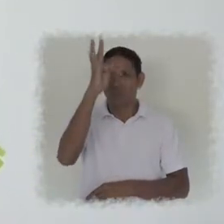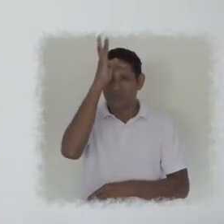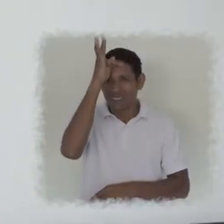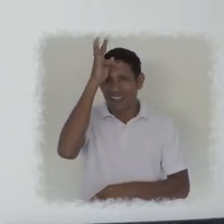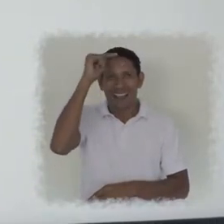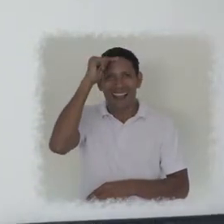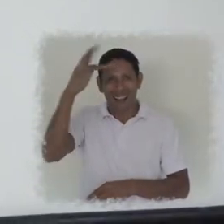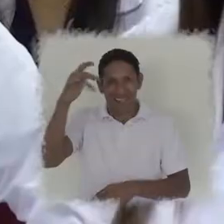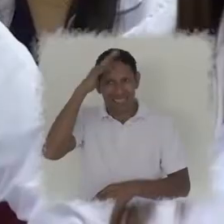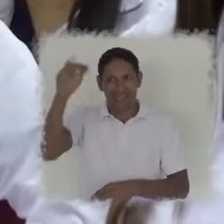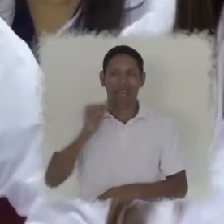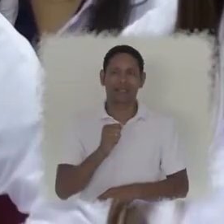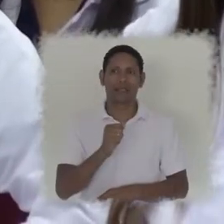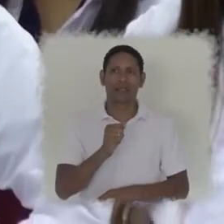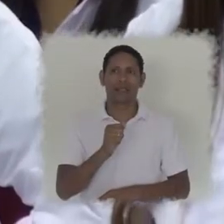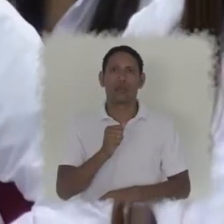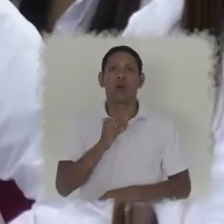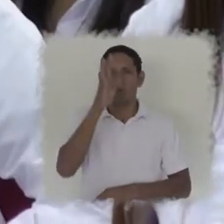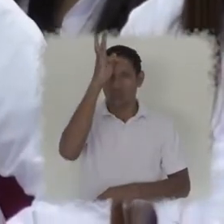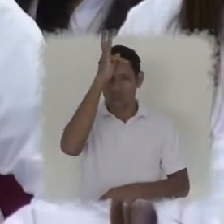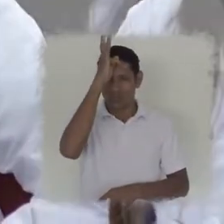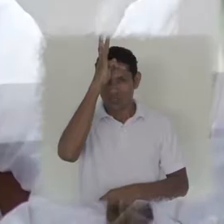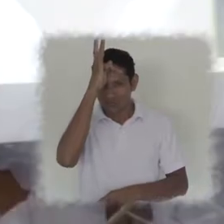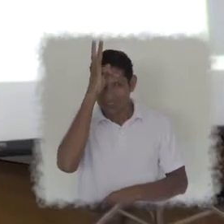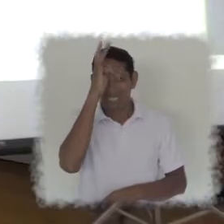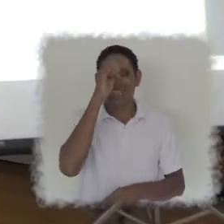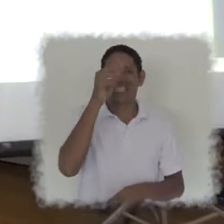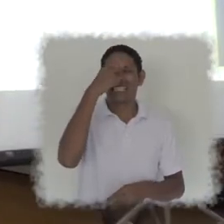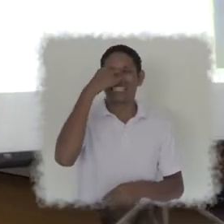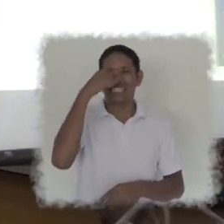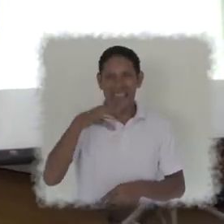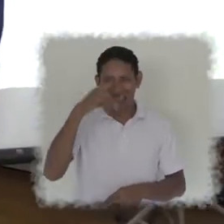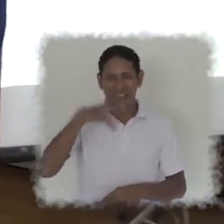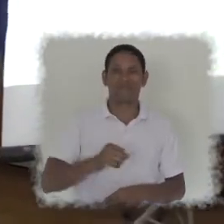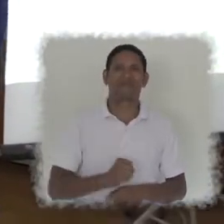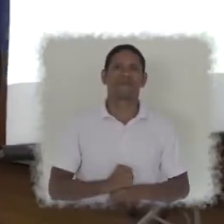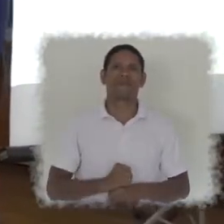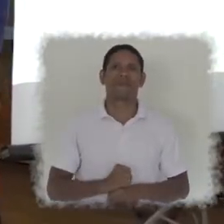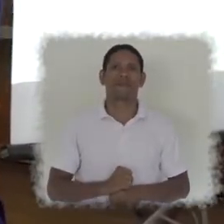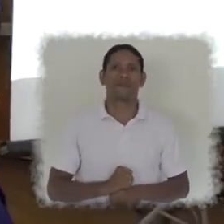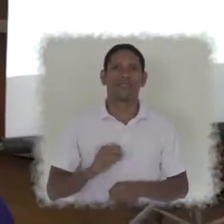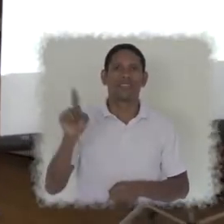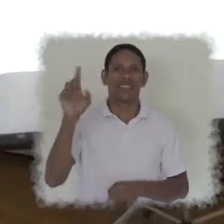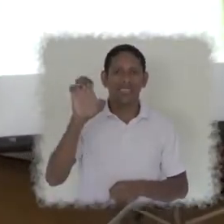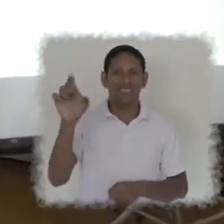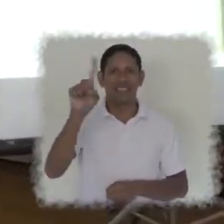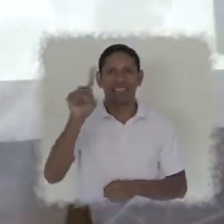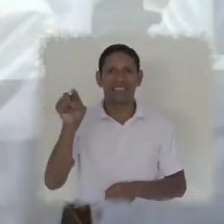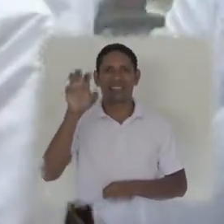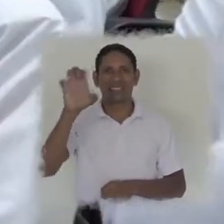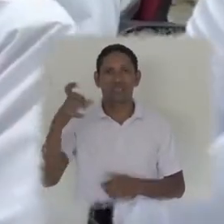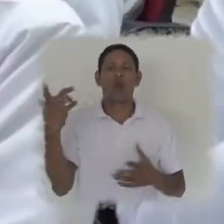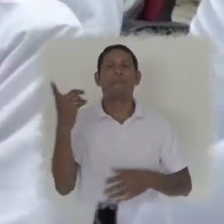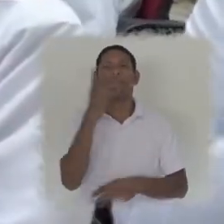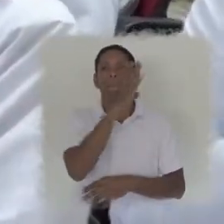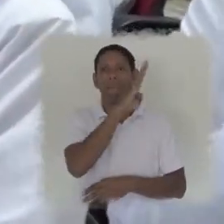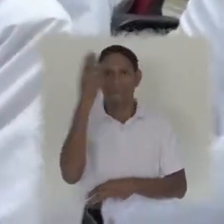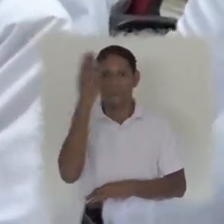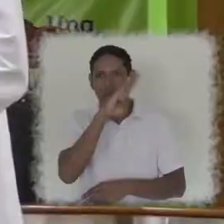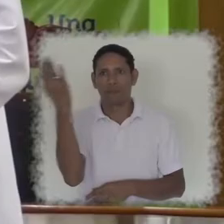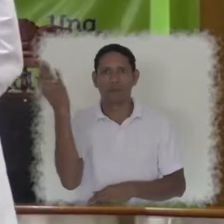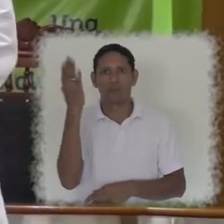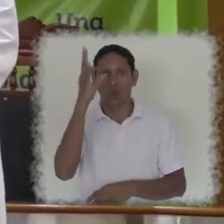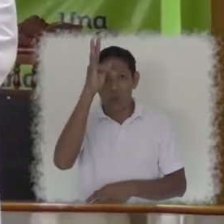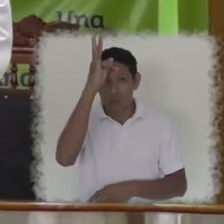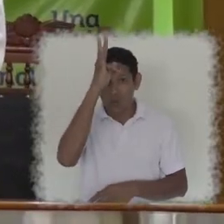Hospital Universitario del Caribe en Cartagena, Hospital Universitario Fernando Troconis en Santa Marta, ESE Hospital Niño